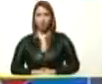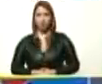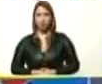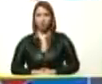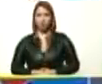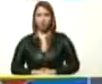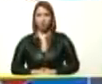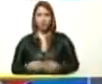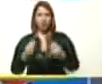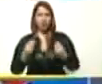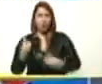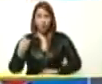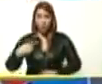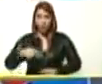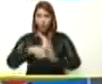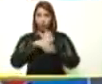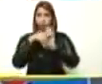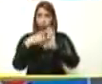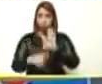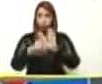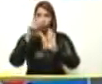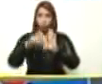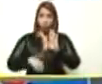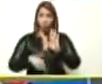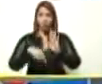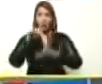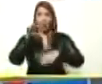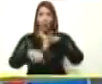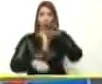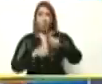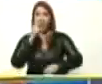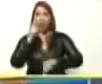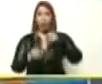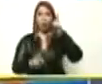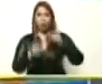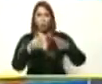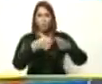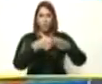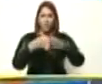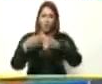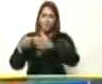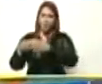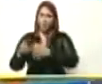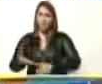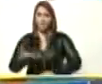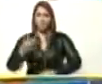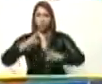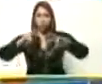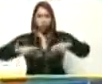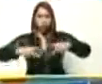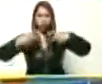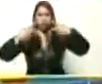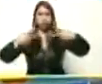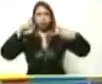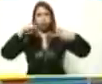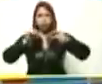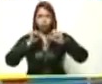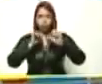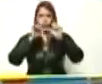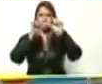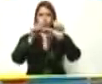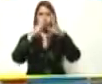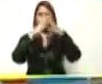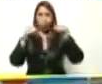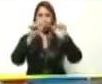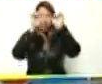como tenemos derecho, a la compra, de alguno de esos equipos, fundamentales, para renovar, y para mantener, todo el